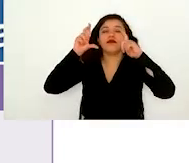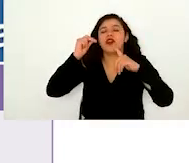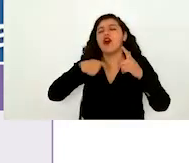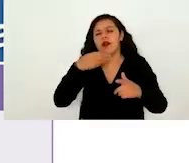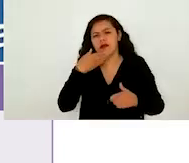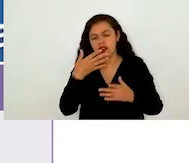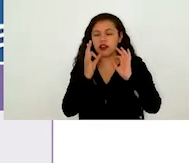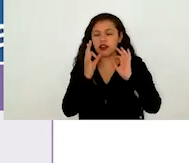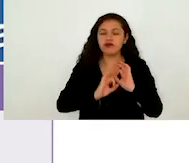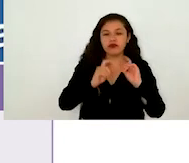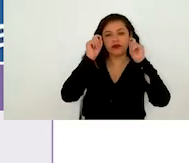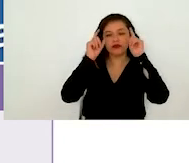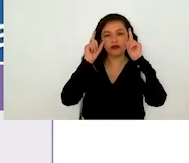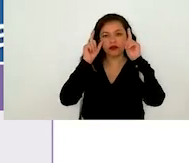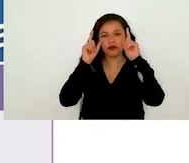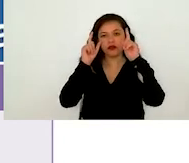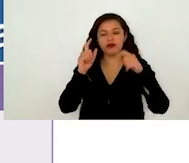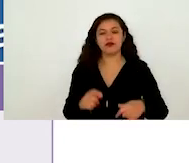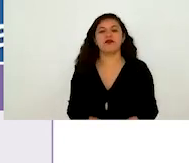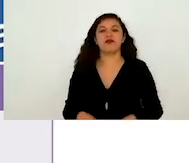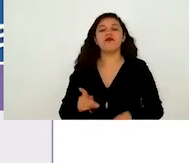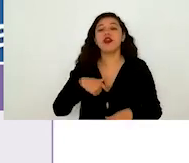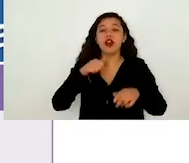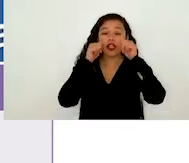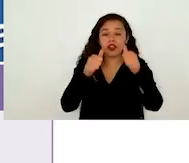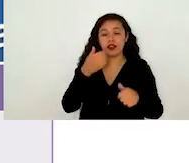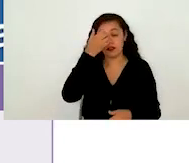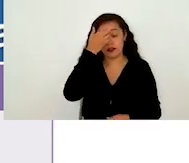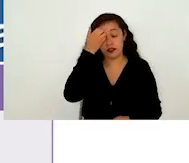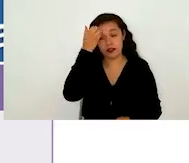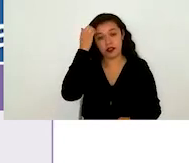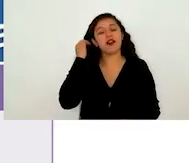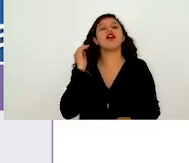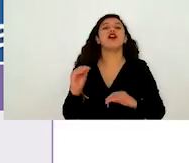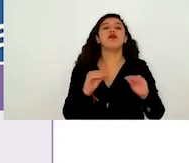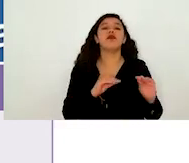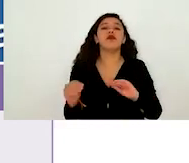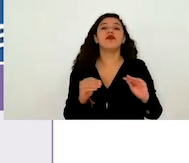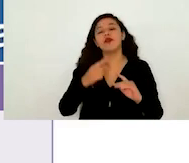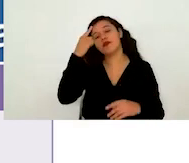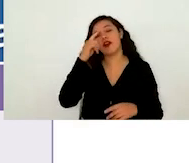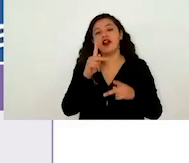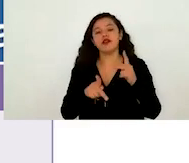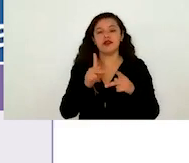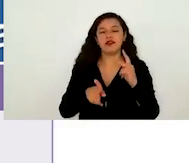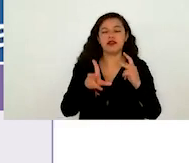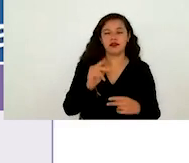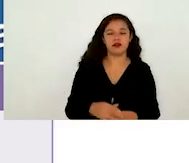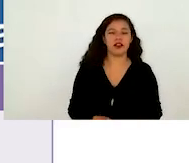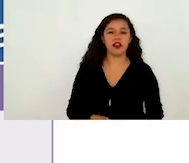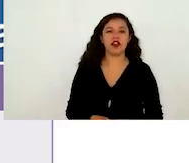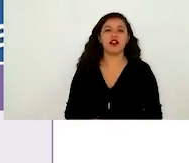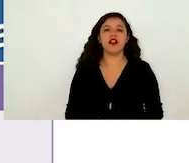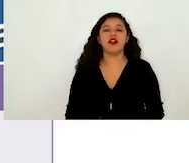sí pero con una atención evitar muchos movimientos posicionales al interlocutor vamos a ver algunas